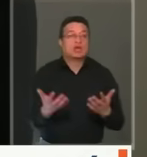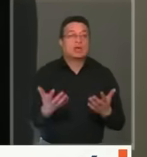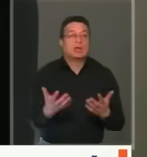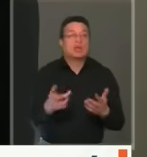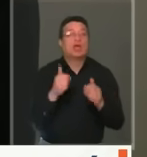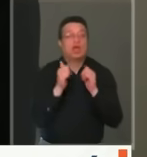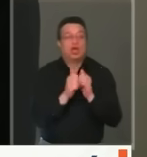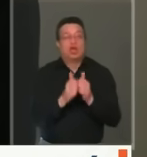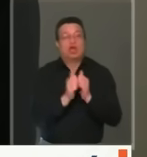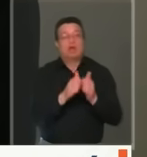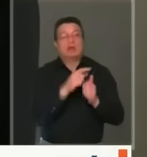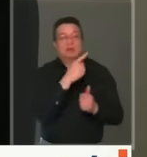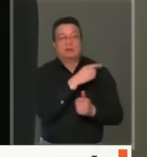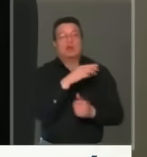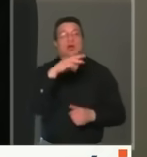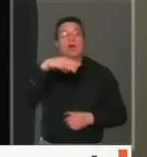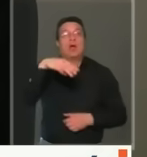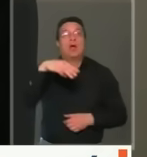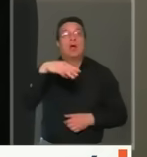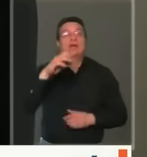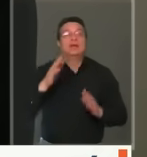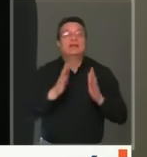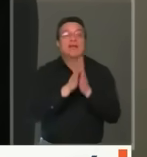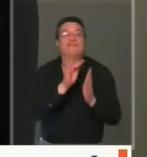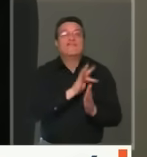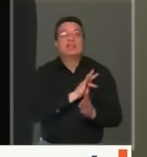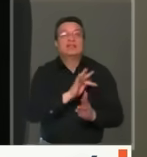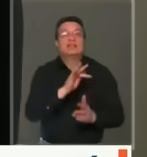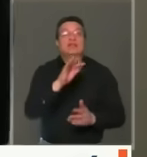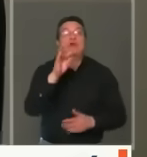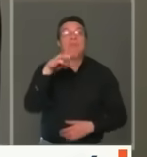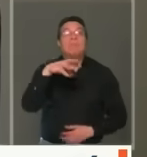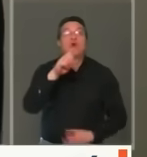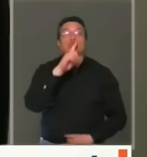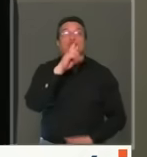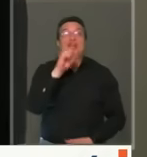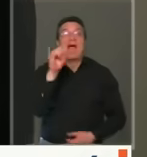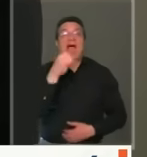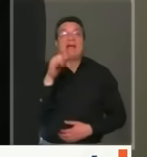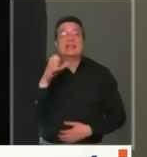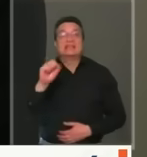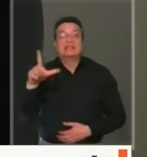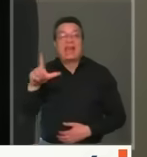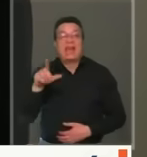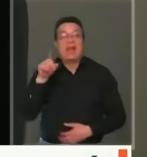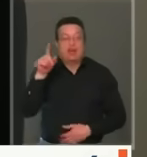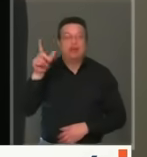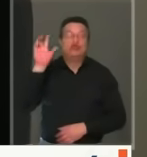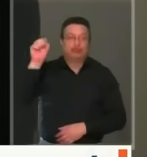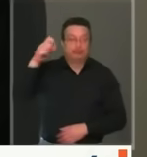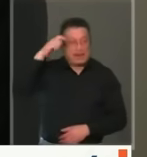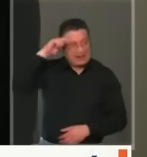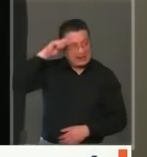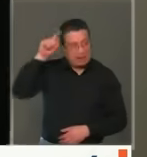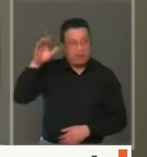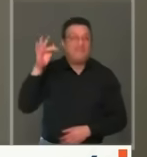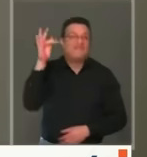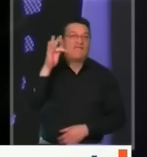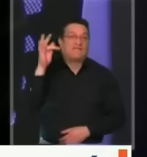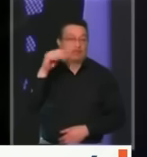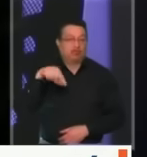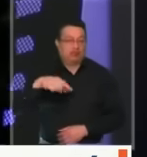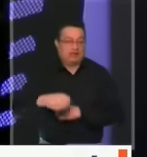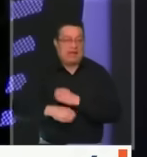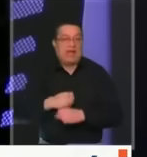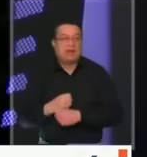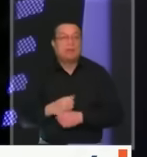por colegas de la Viro Mostazal, en la Brigada Investigadora de Robos de Mostazal, en este último túnel que fue en febrero del presente año.